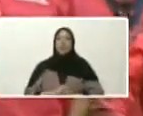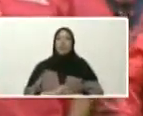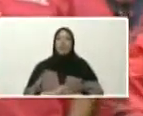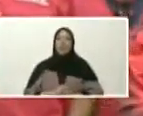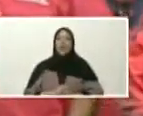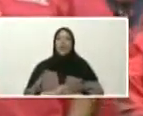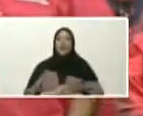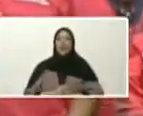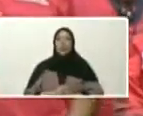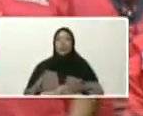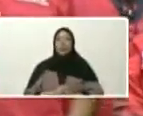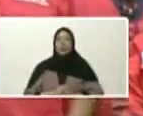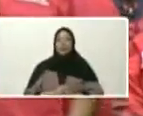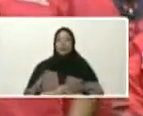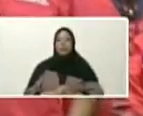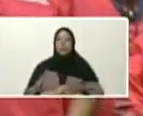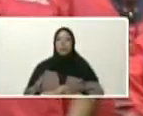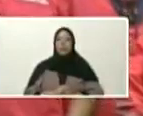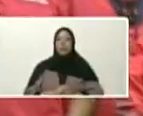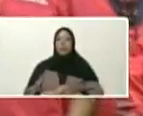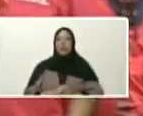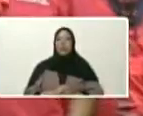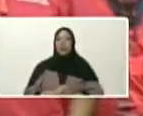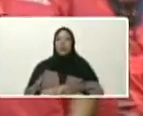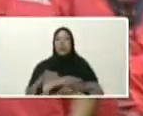Trabajar en equipo, en colectivo.